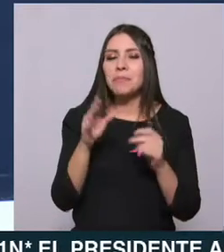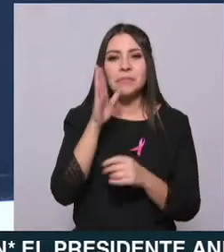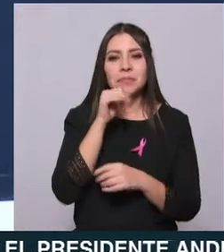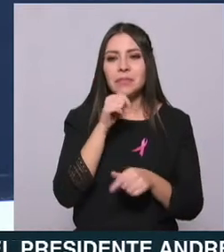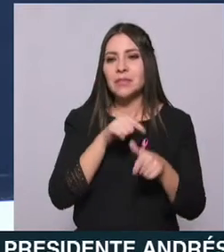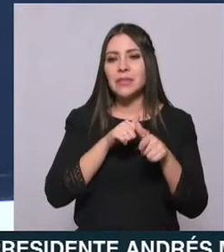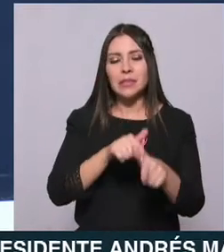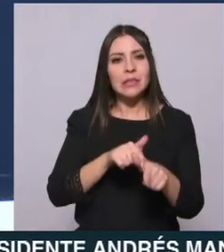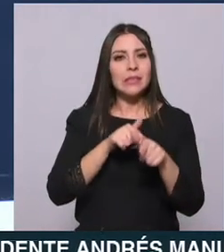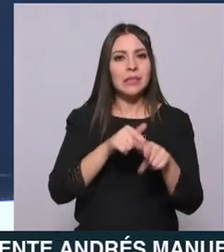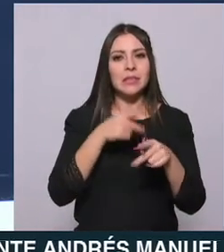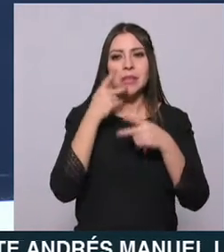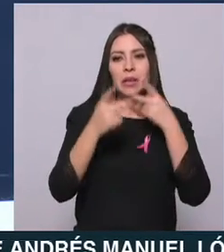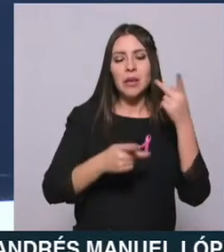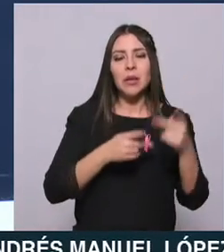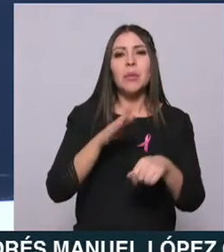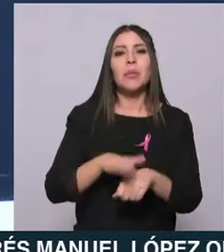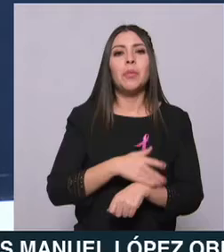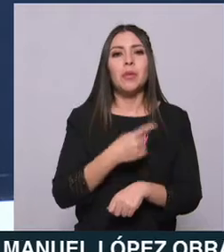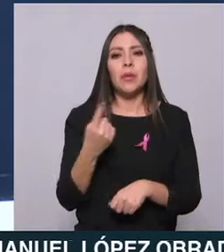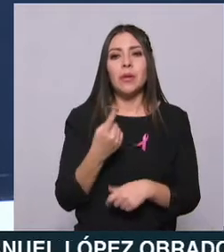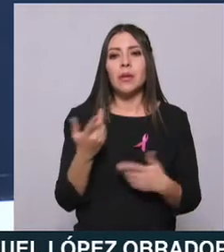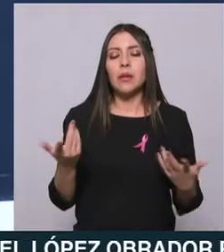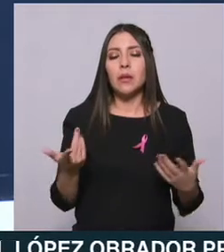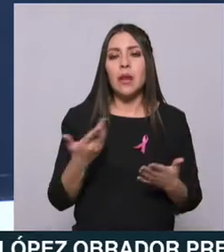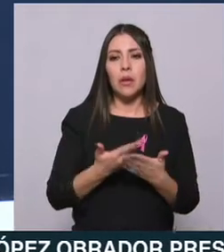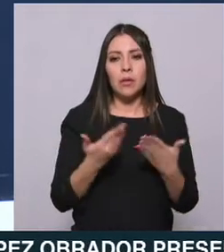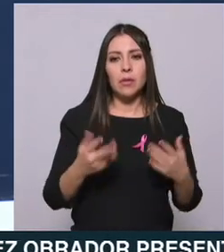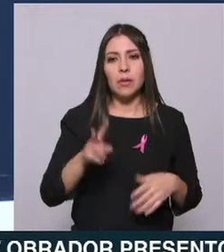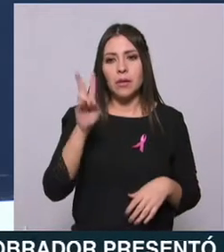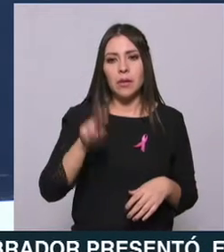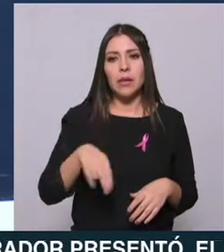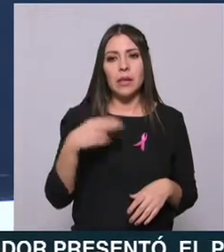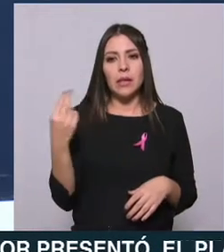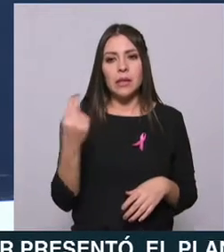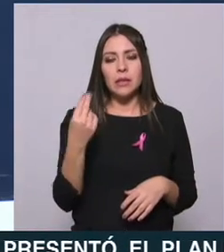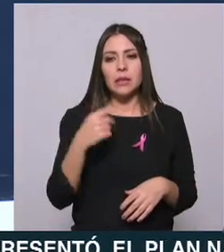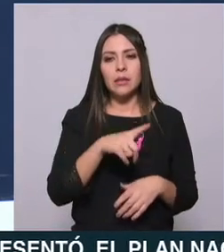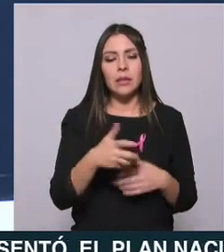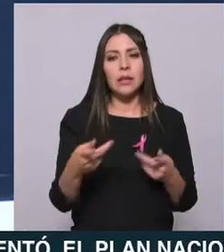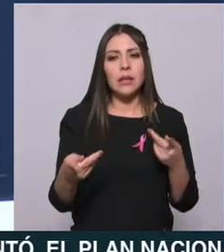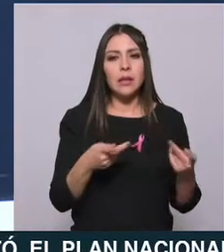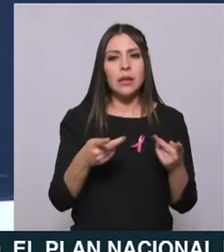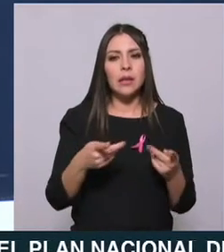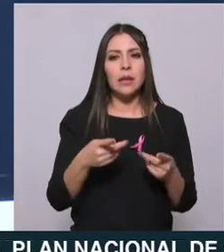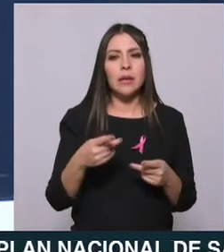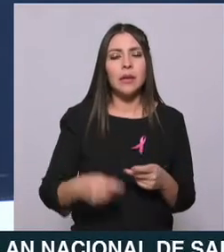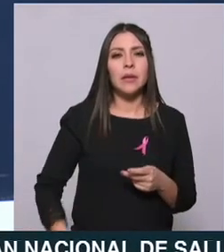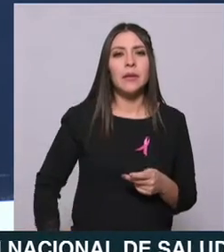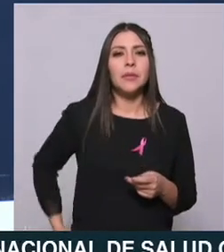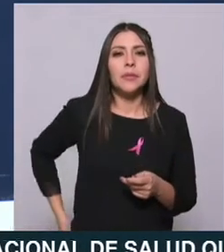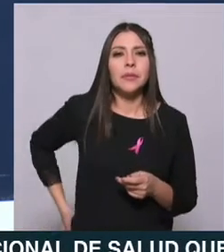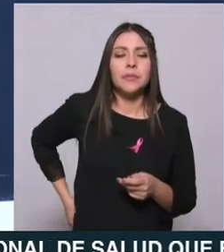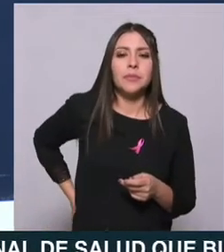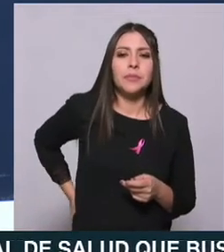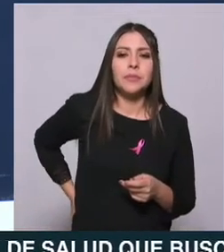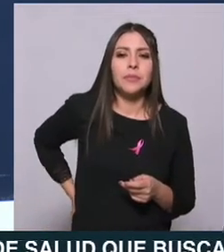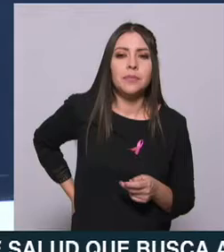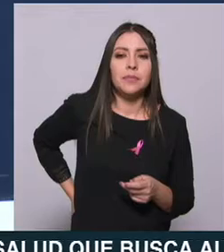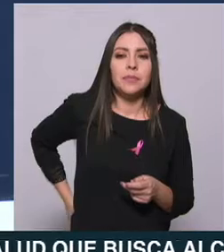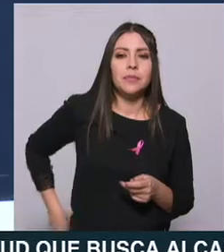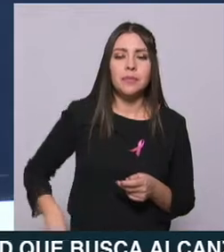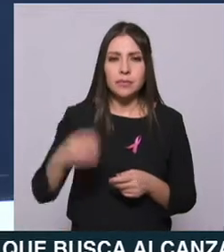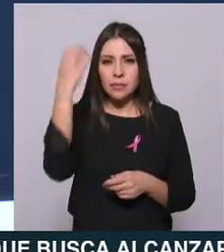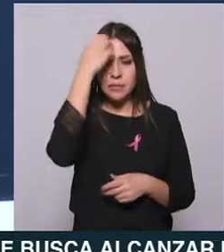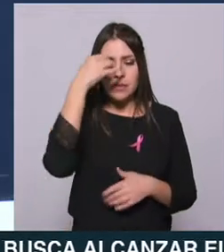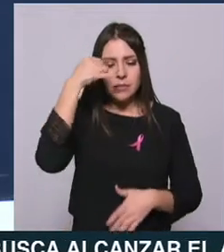Es inevitable porque al final de cuentas es necesario en los medios realizar una reflexión profunda sobre estos hechos.